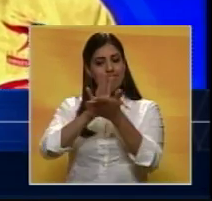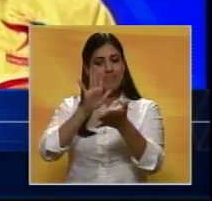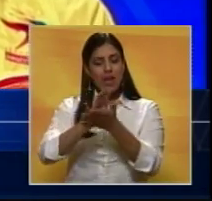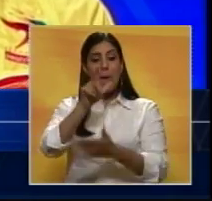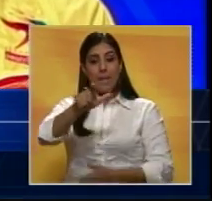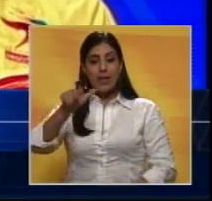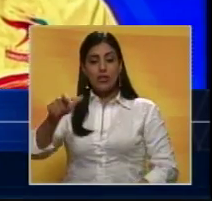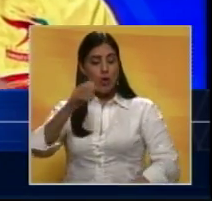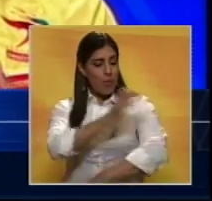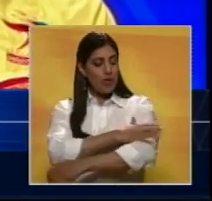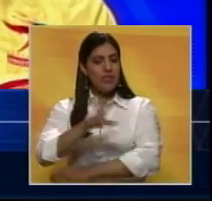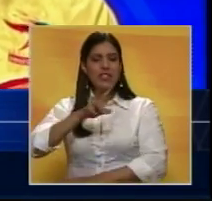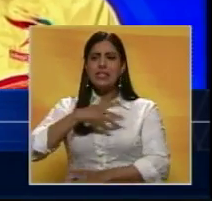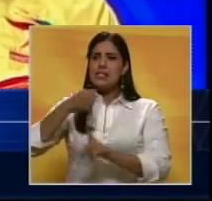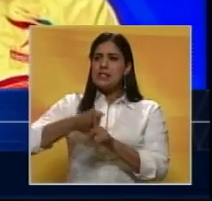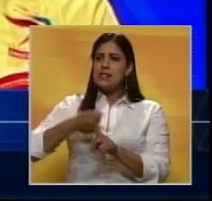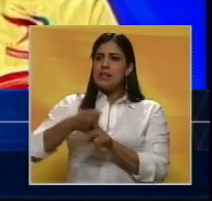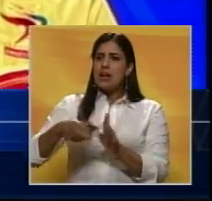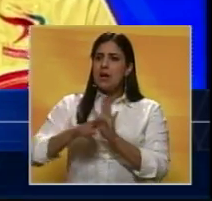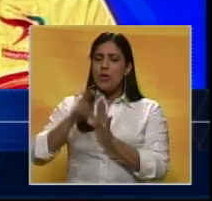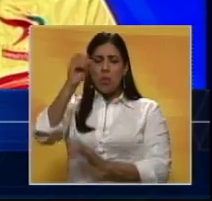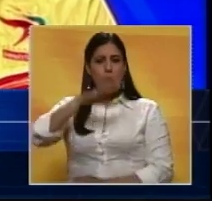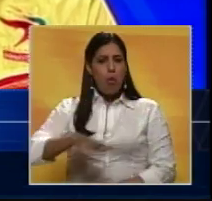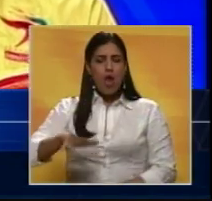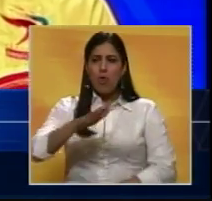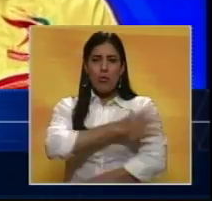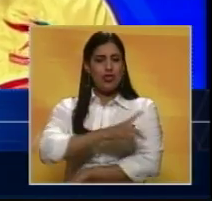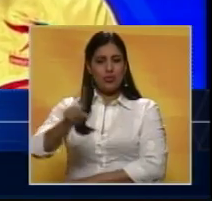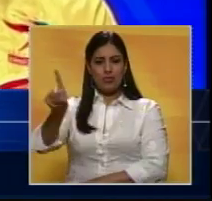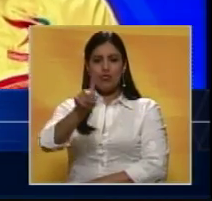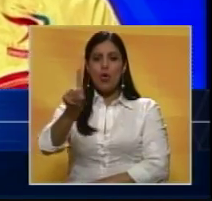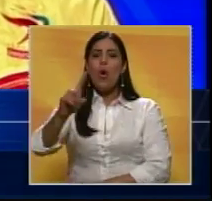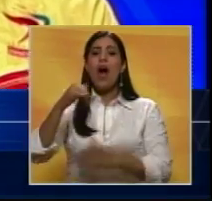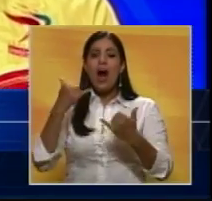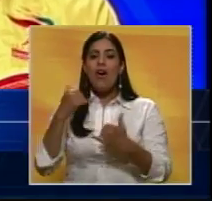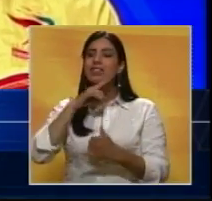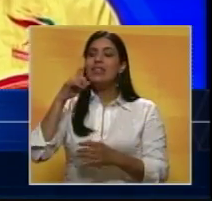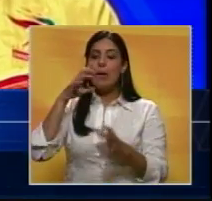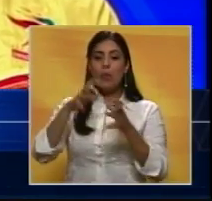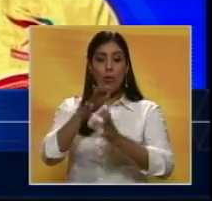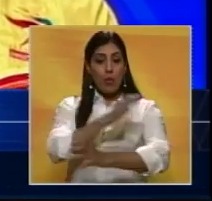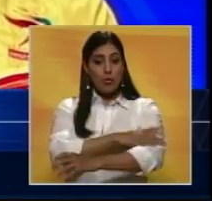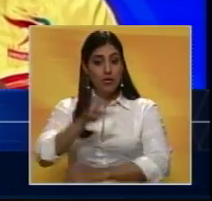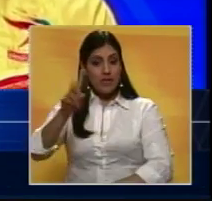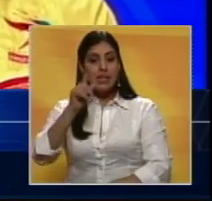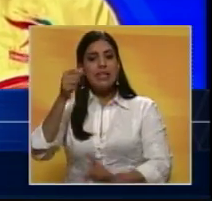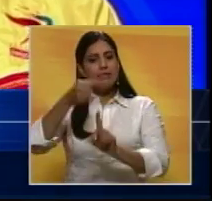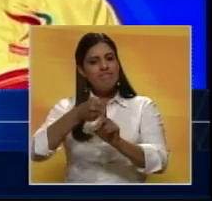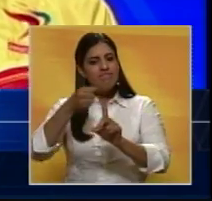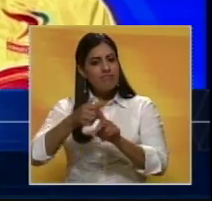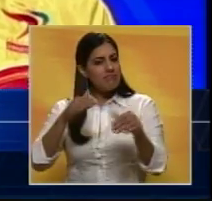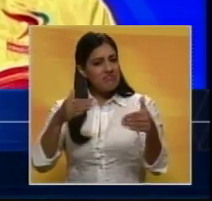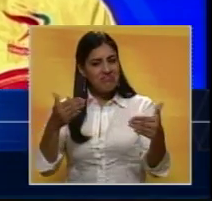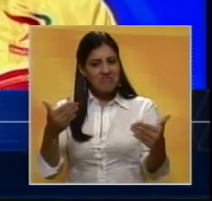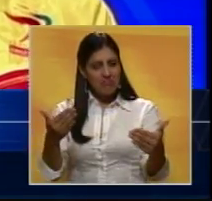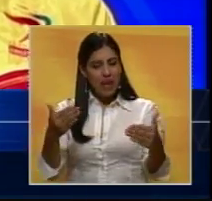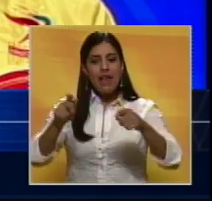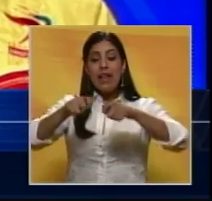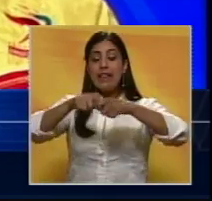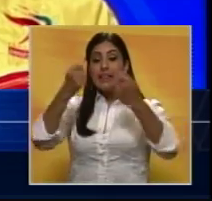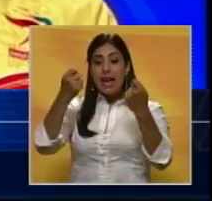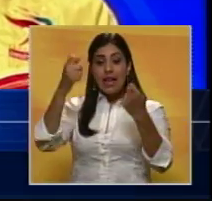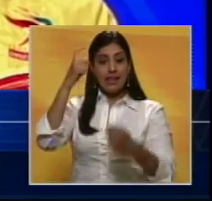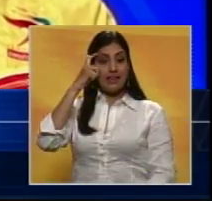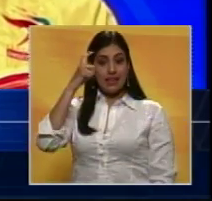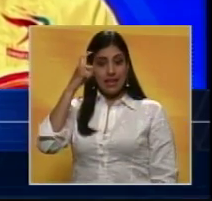oposición venezolana está empeñada, no el pueblo opositor, la dirigencia de la derecha venezolana está empeñada en dañarle